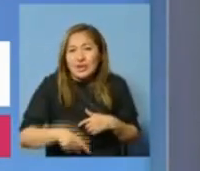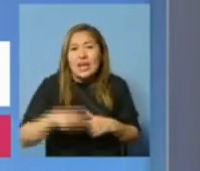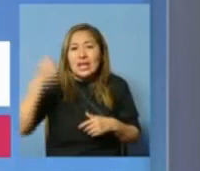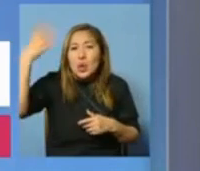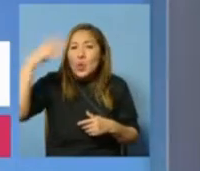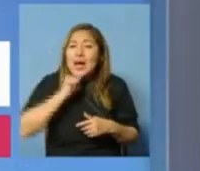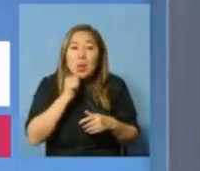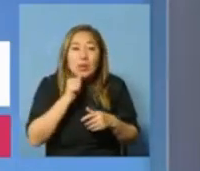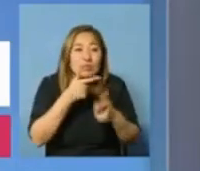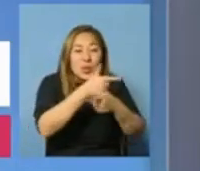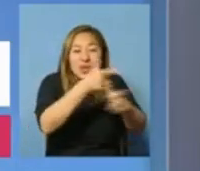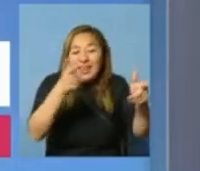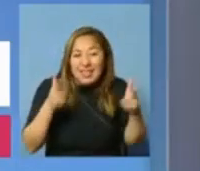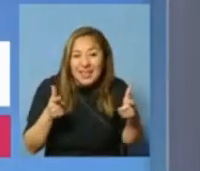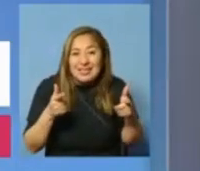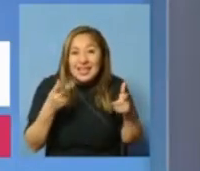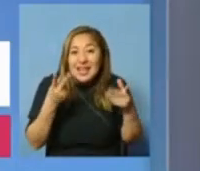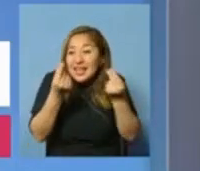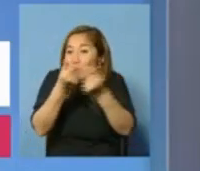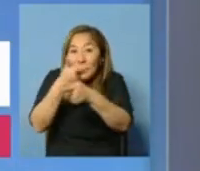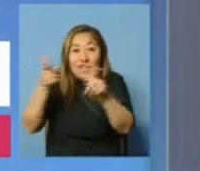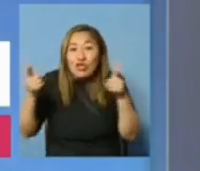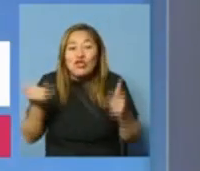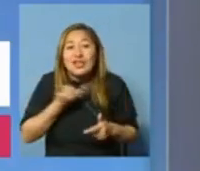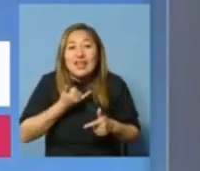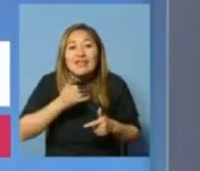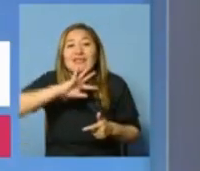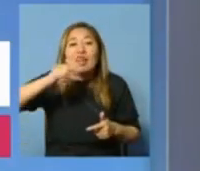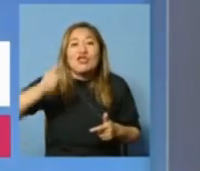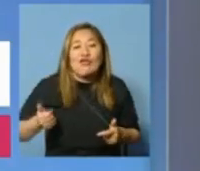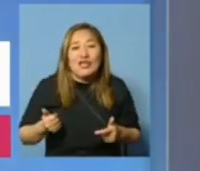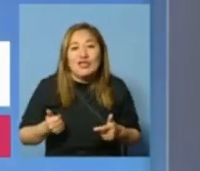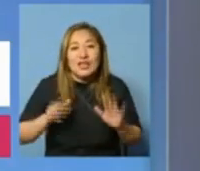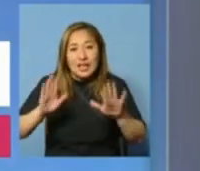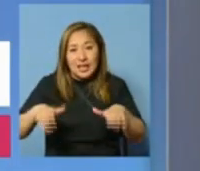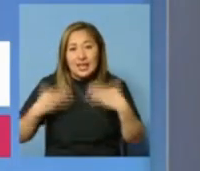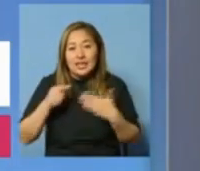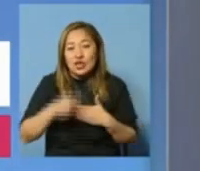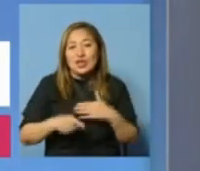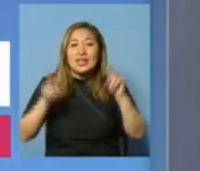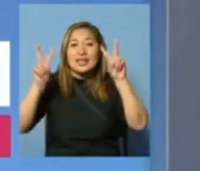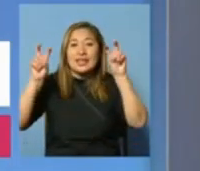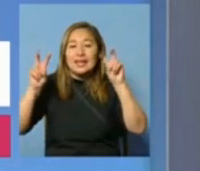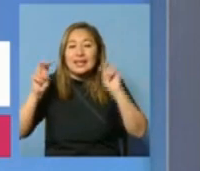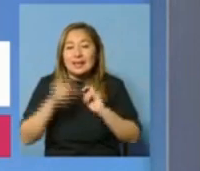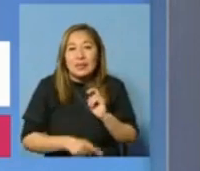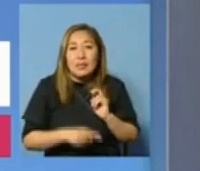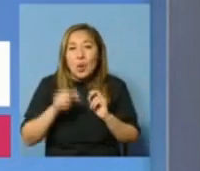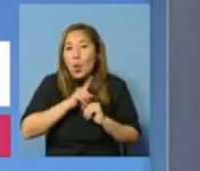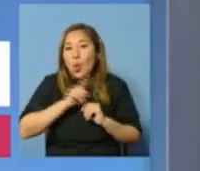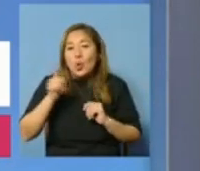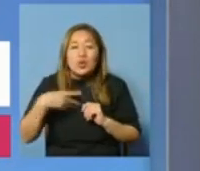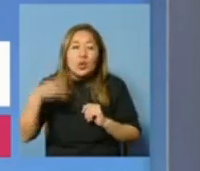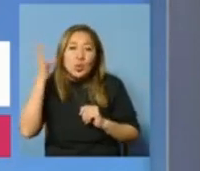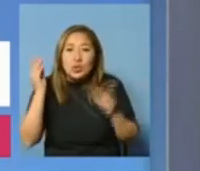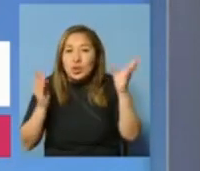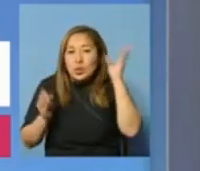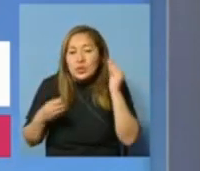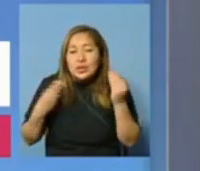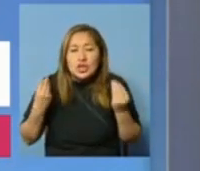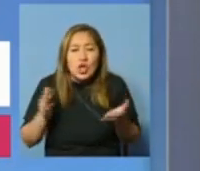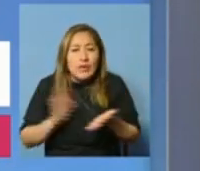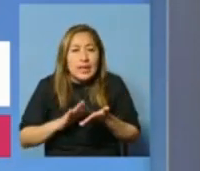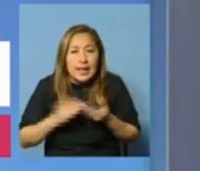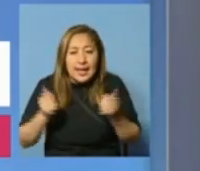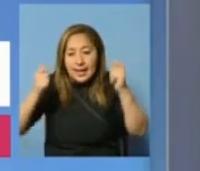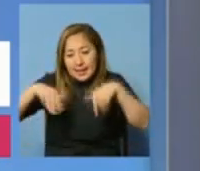y que no se hicieron, pero que la plata tampoco está en la provincia, que se la robaron. Por eso, digamos, el tema cuando nosotros por ahí escuchamos hablar de que